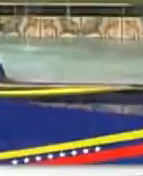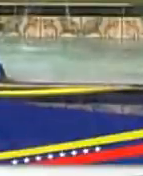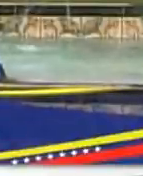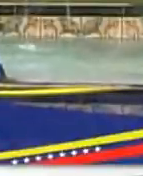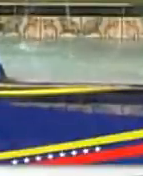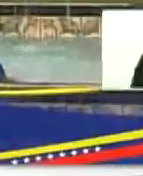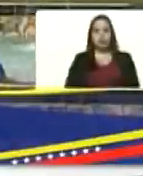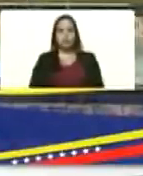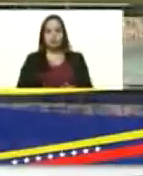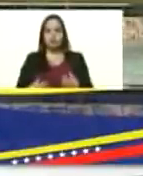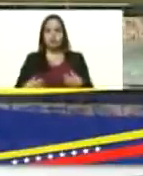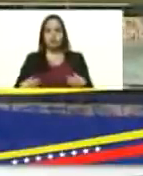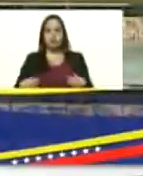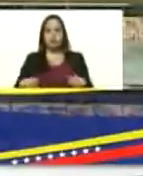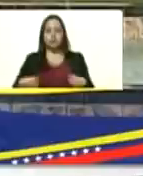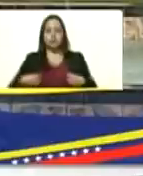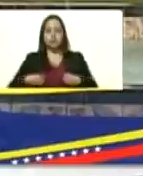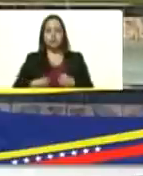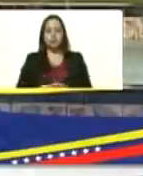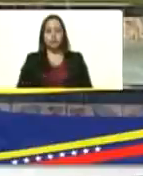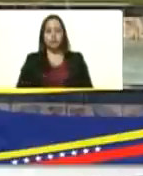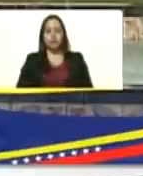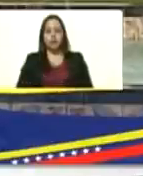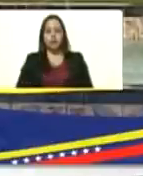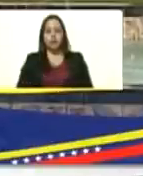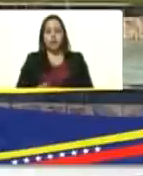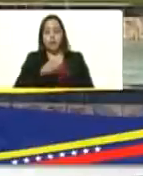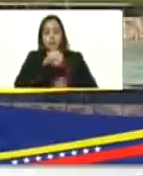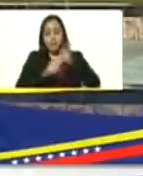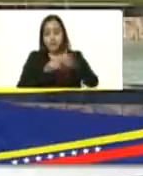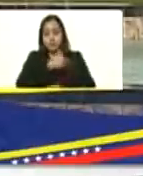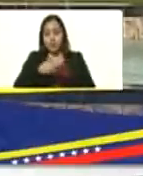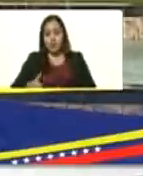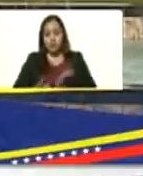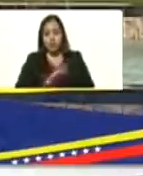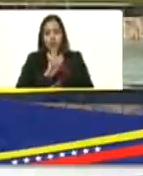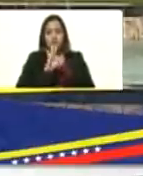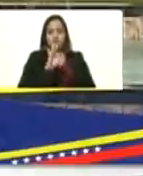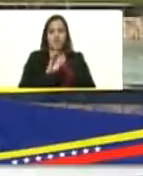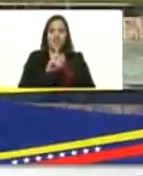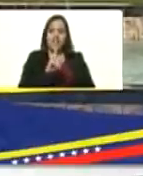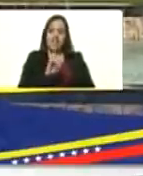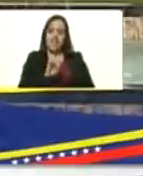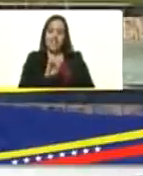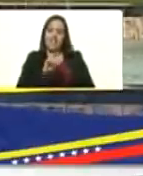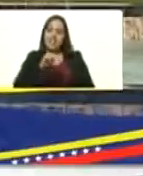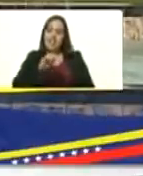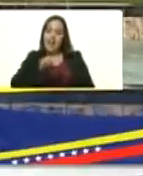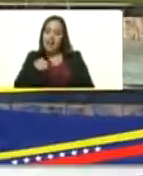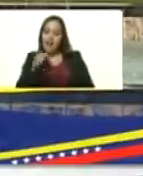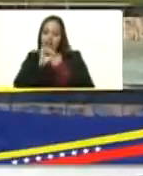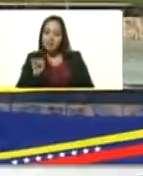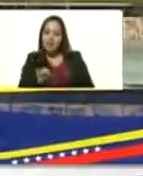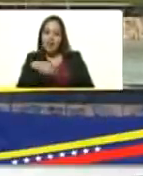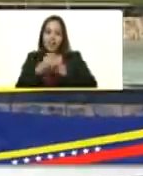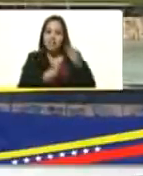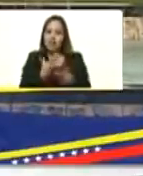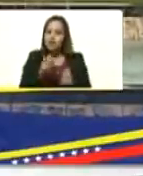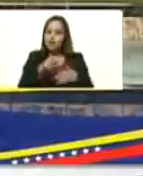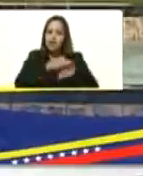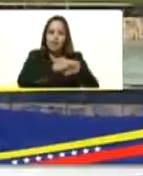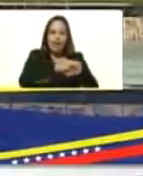vicepresidente de fedenaga federación nacional de ganaderos de venezuela hay que producir mucha carne